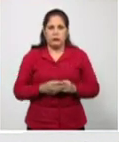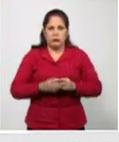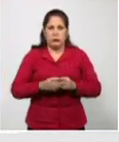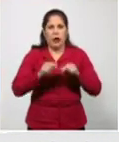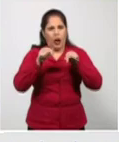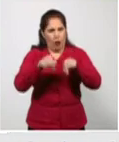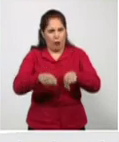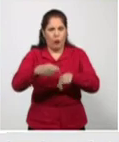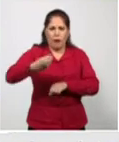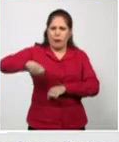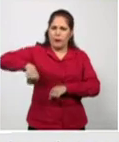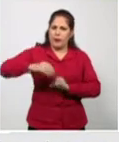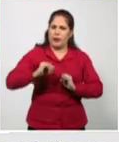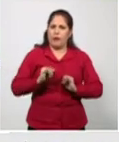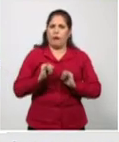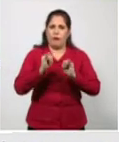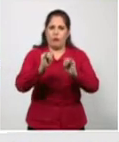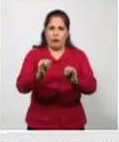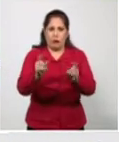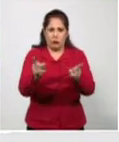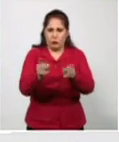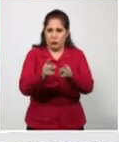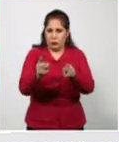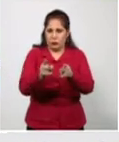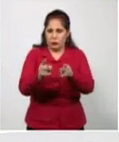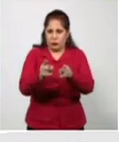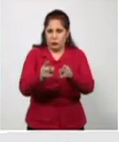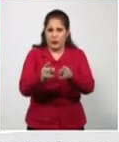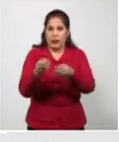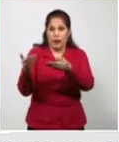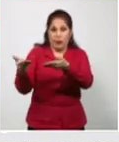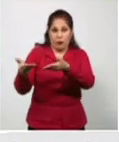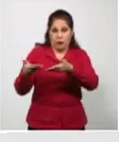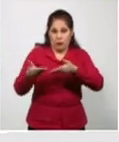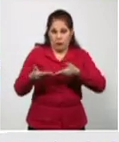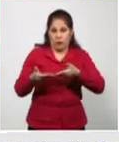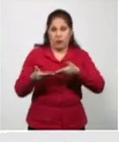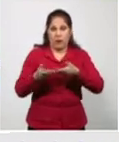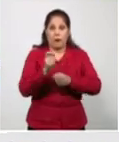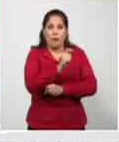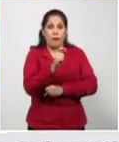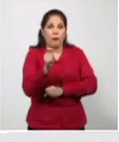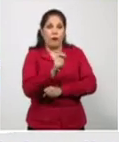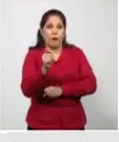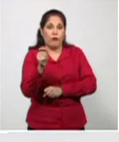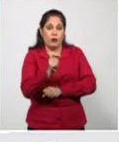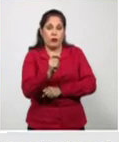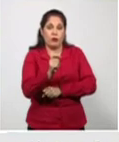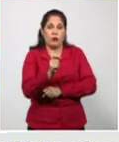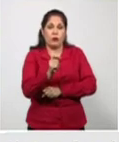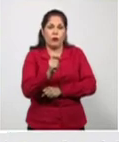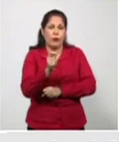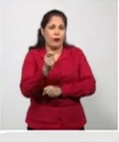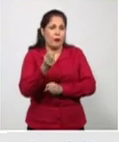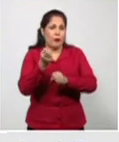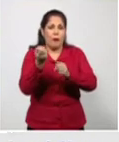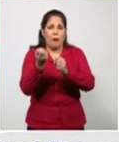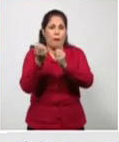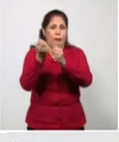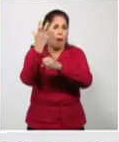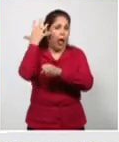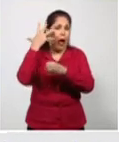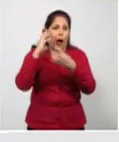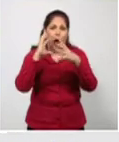aprovechar la información brevemente que nos brinda el profesor Raúl Guinovar, decano de la Facultad de Matemáticas de La